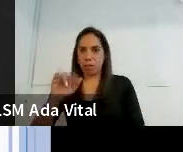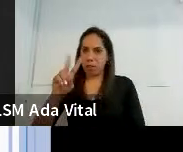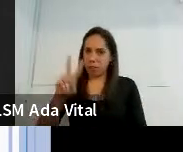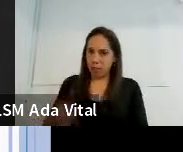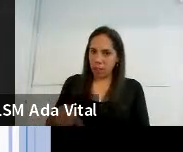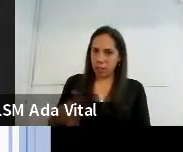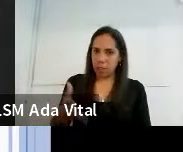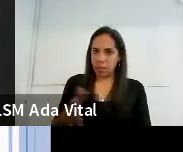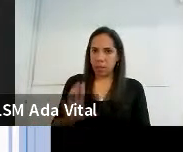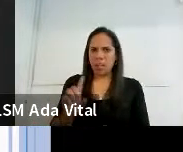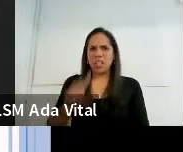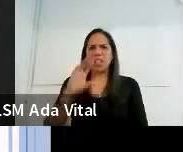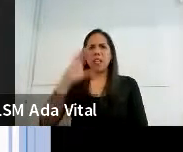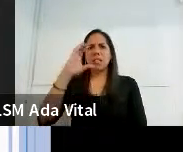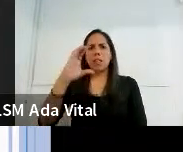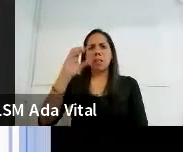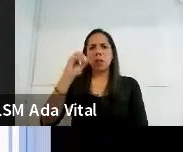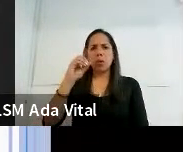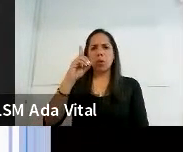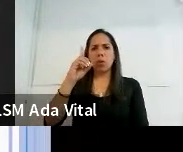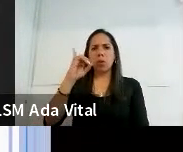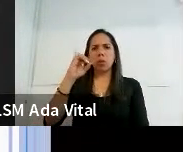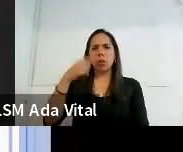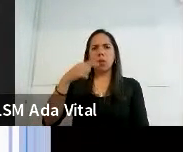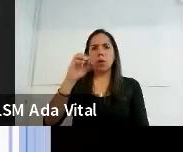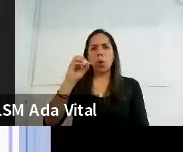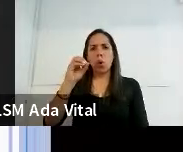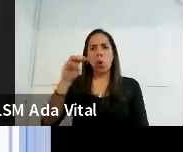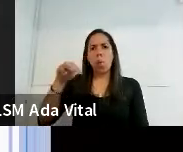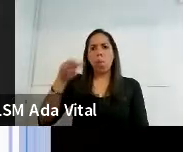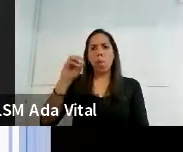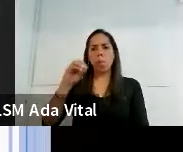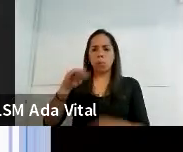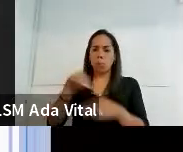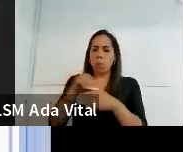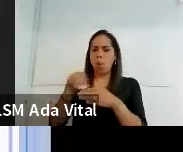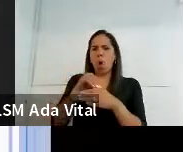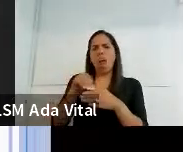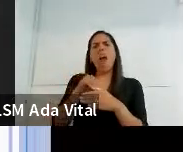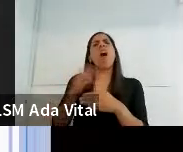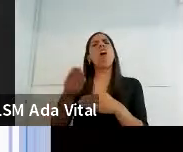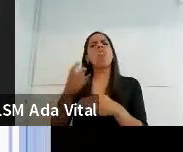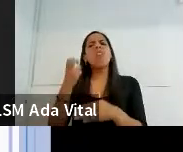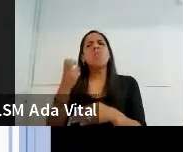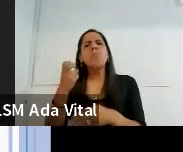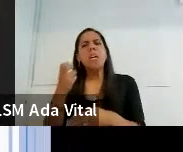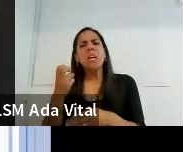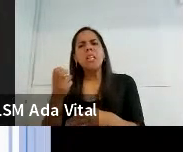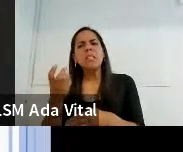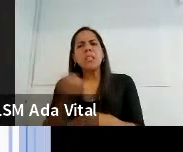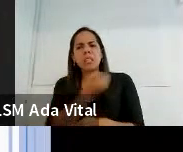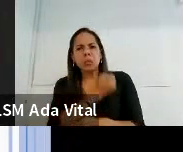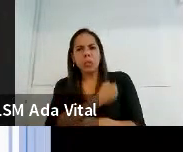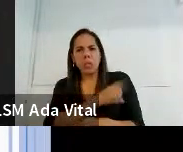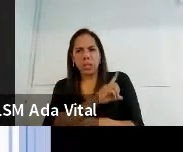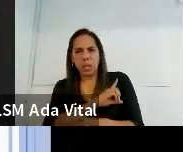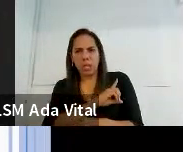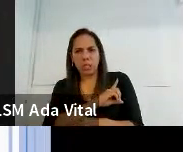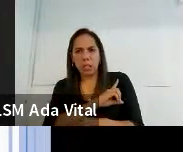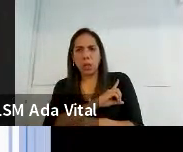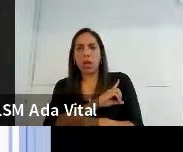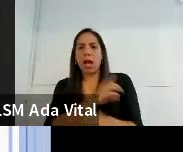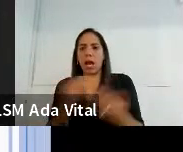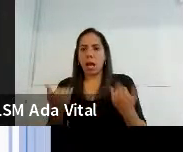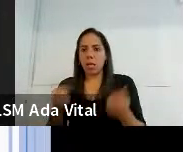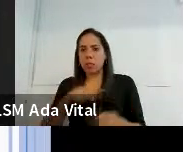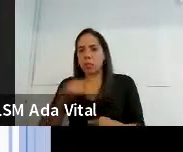llama código morado y que es un código que se establece cuando encontramos pacientes que han perdido el control